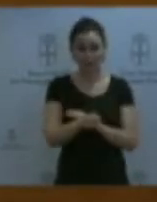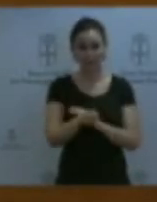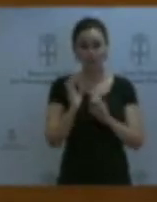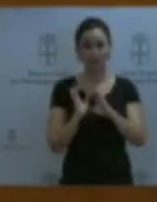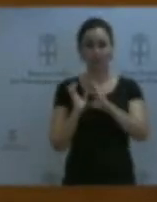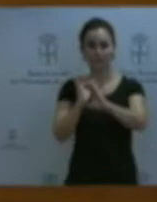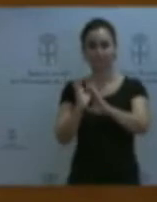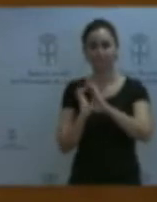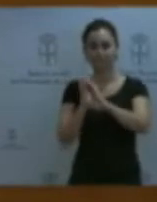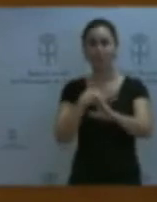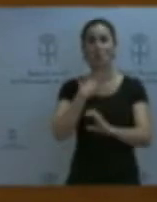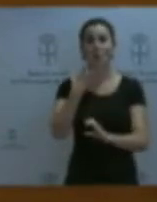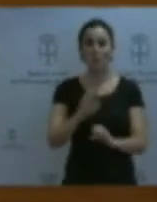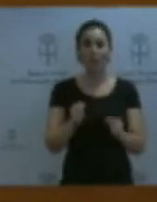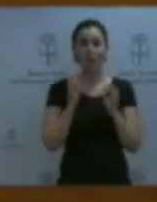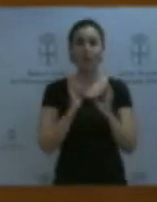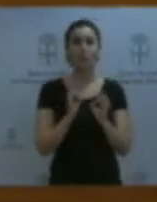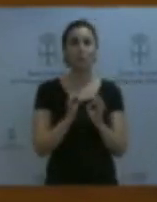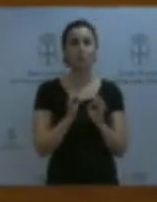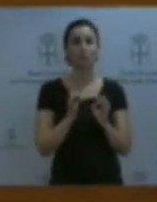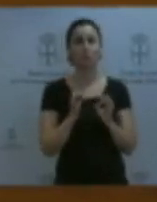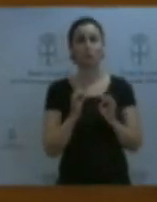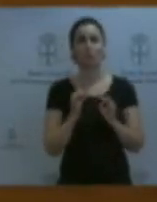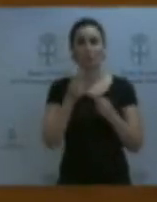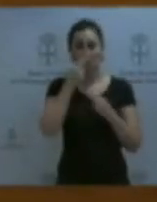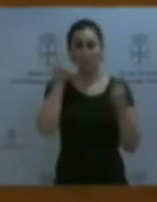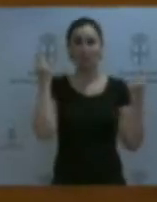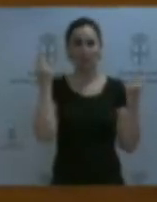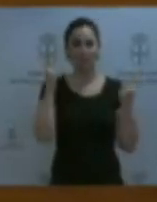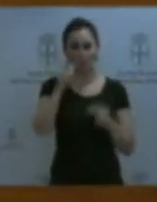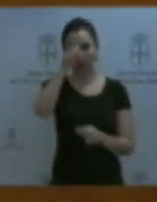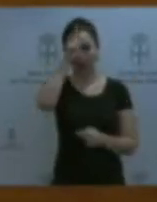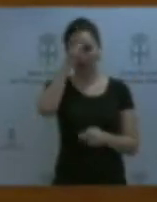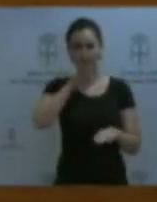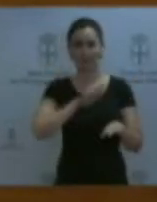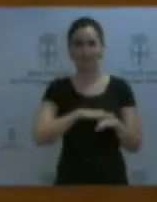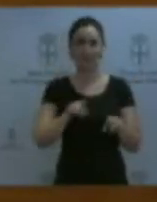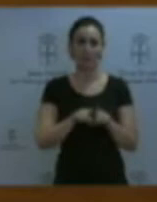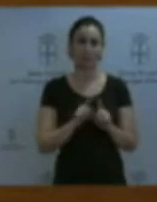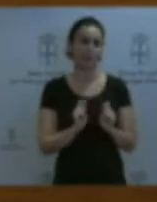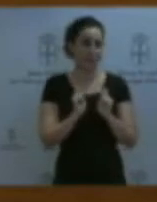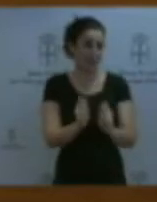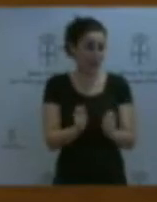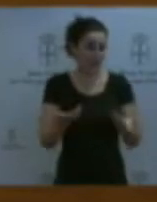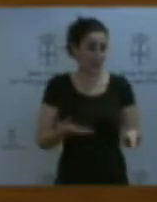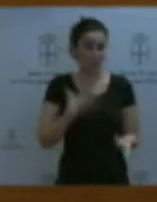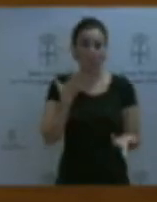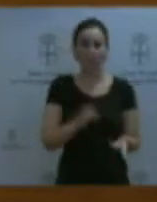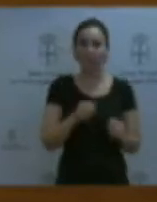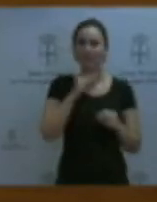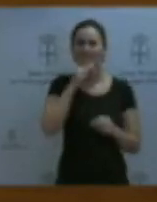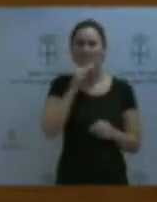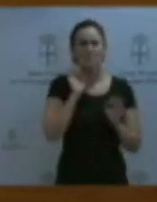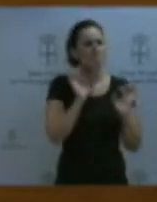un servicio de transporte público en base a cuantiosas concesiones, se tiene que dotar de todos los servicios complementarios que tiene que tener el